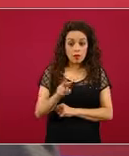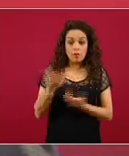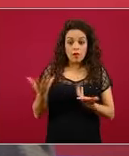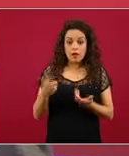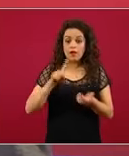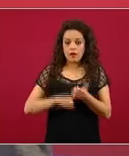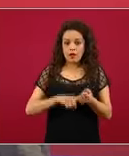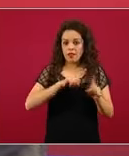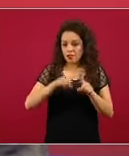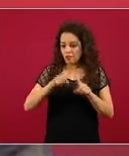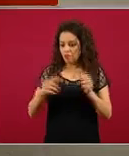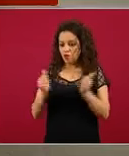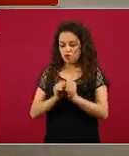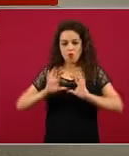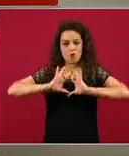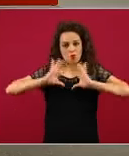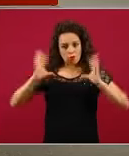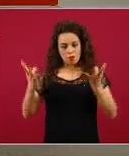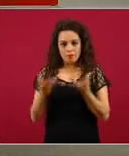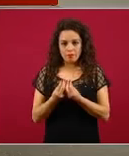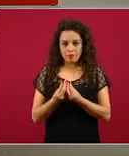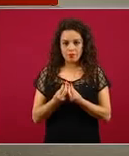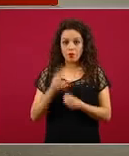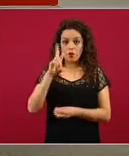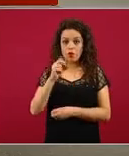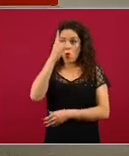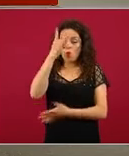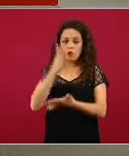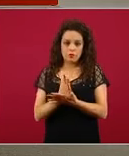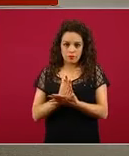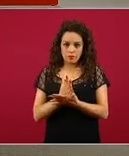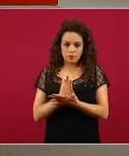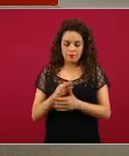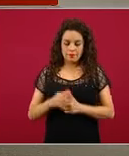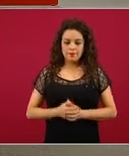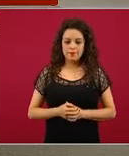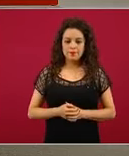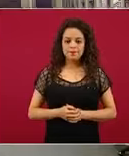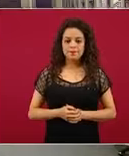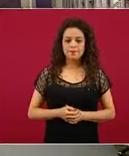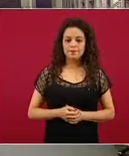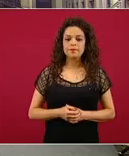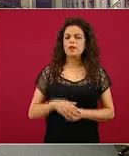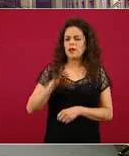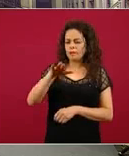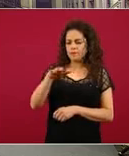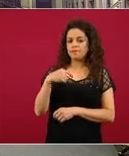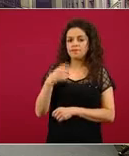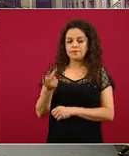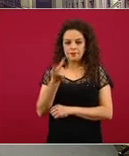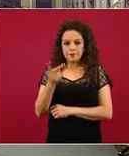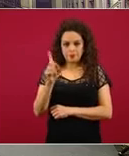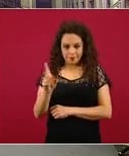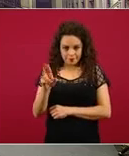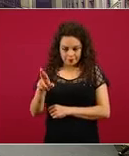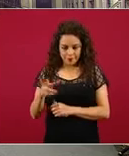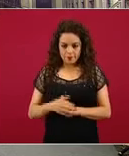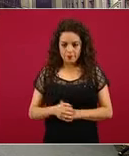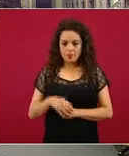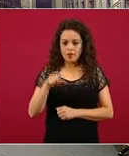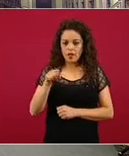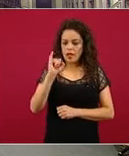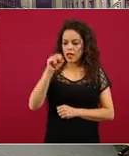conjunto de los estudios, y ya no solo de un estudio en aislamiento. Doctor, ¿y la inmunidad que confiere tanto la enfermedad